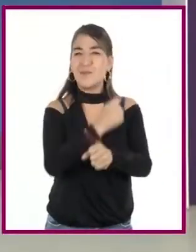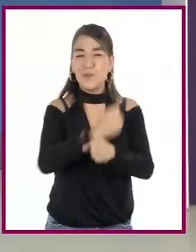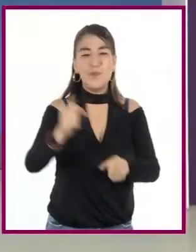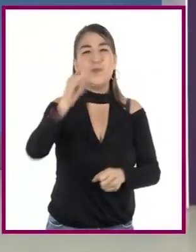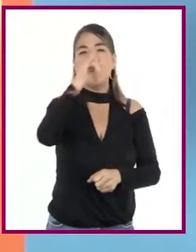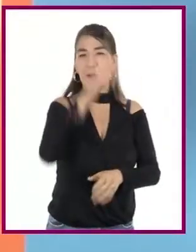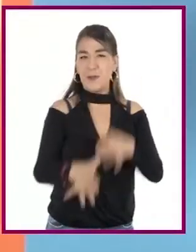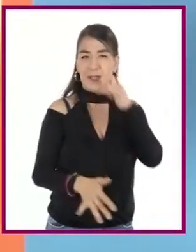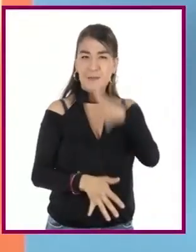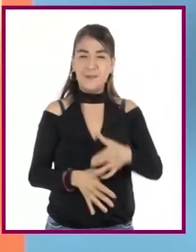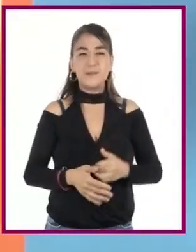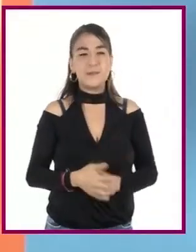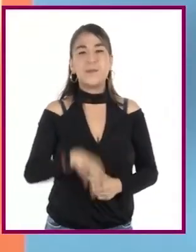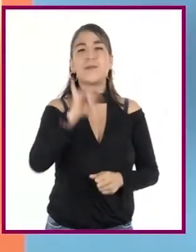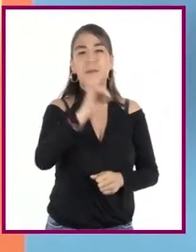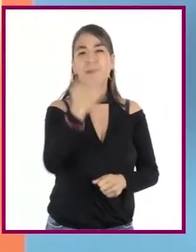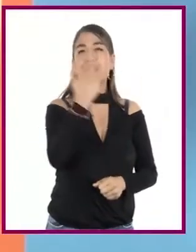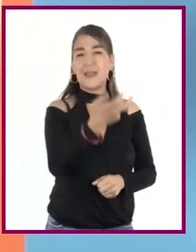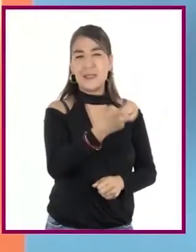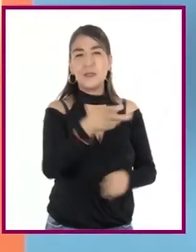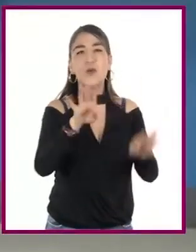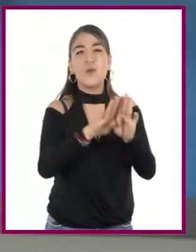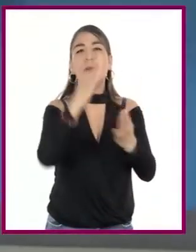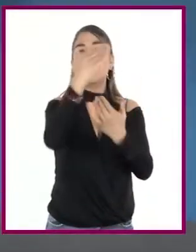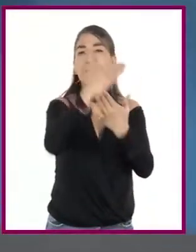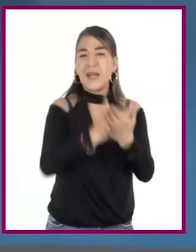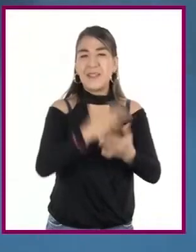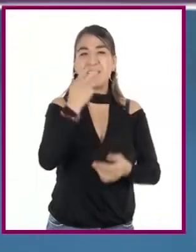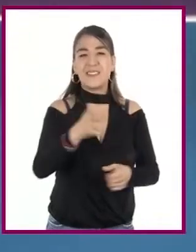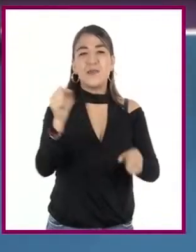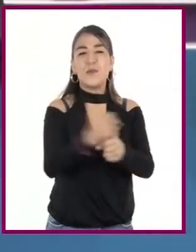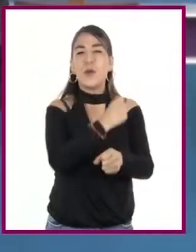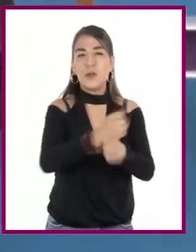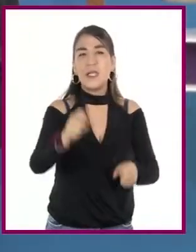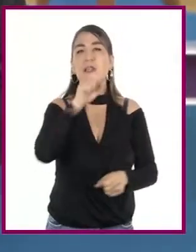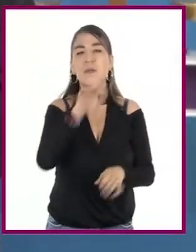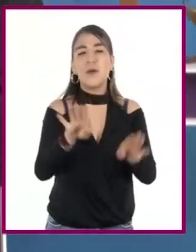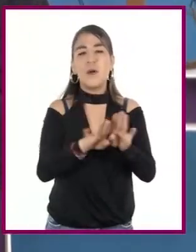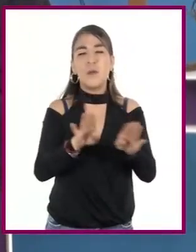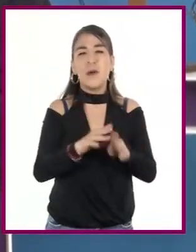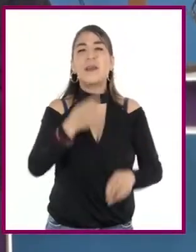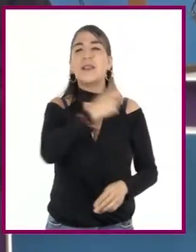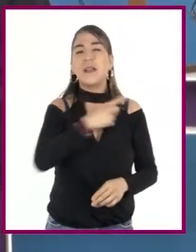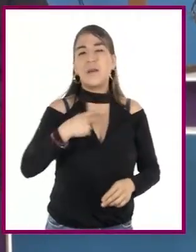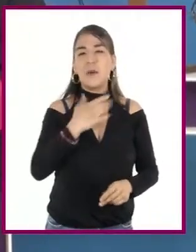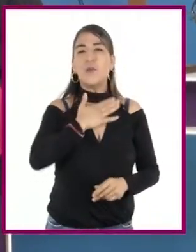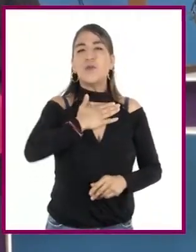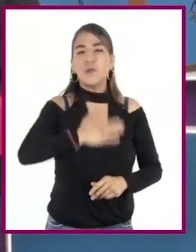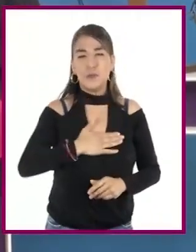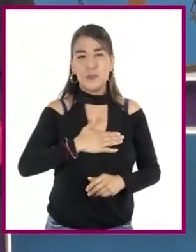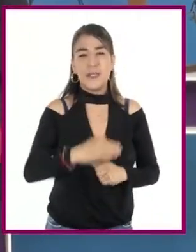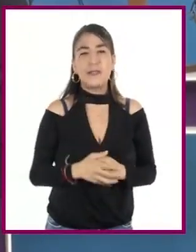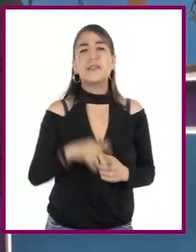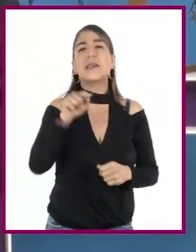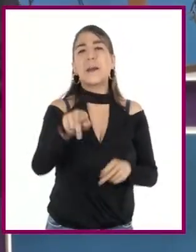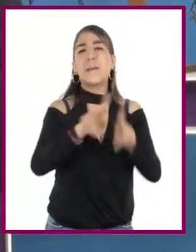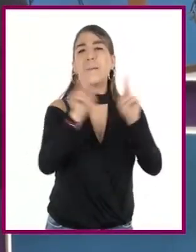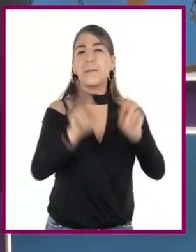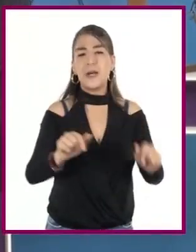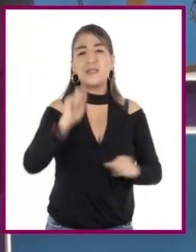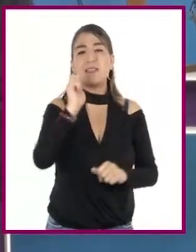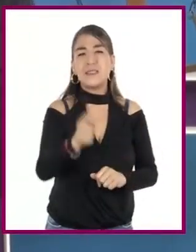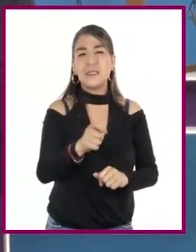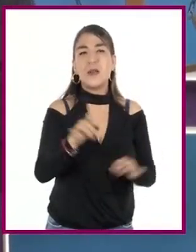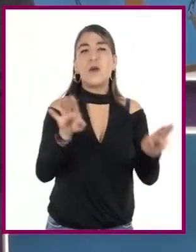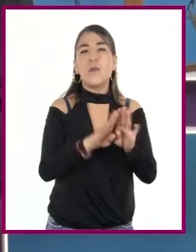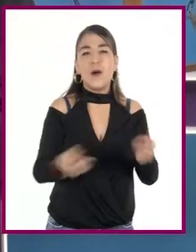es, maestra, es reducir al máximo la violencia y aplicar el principio de justicia. La paz no solo es